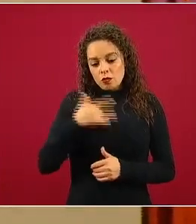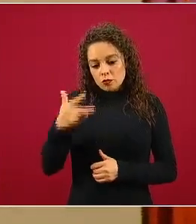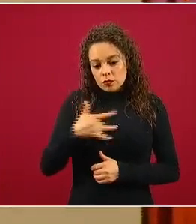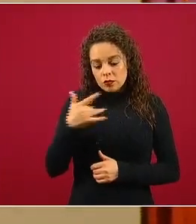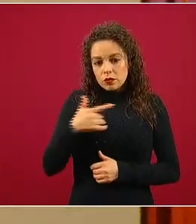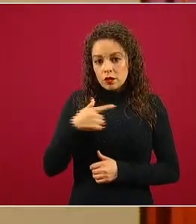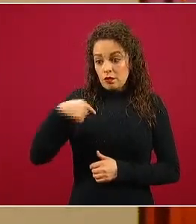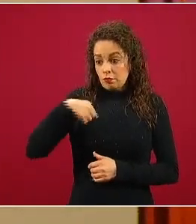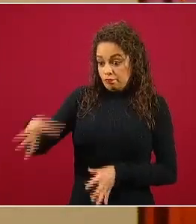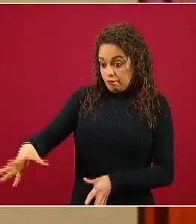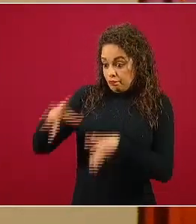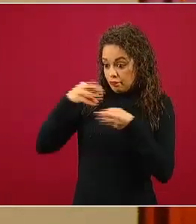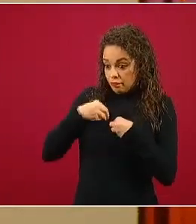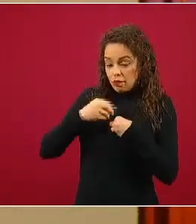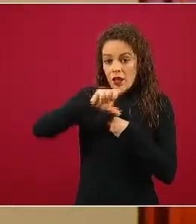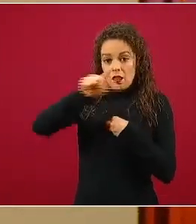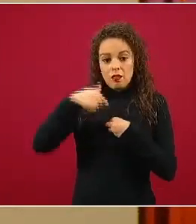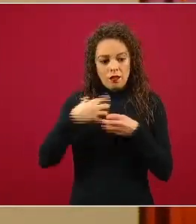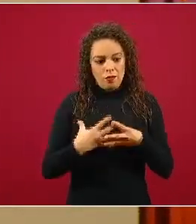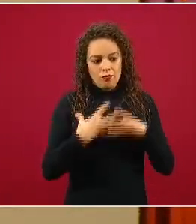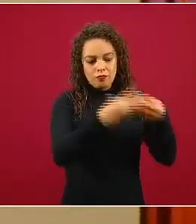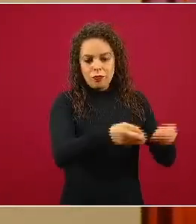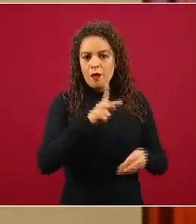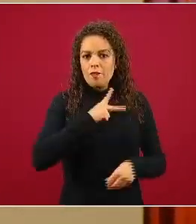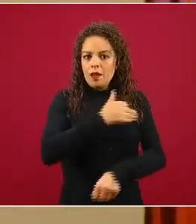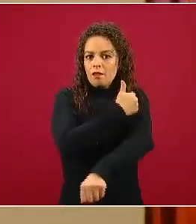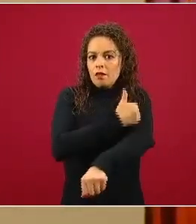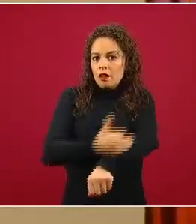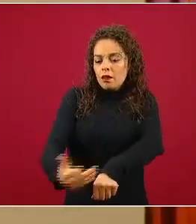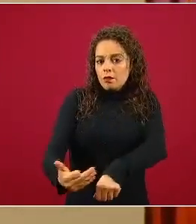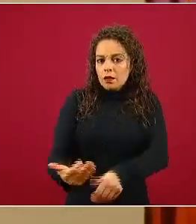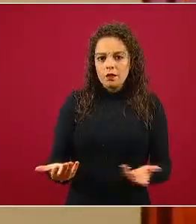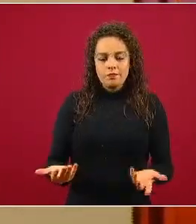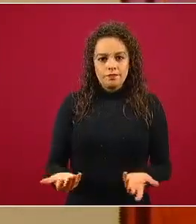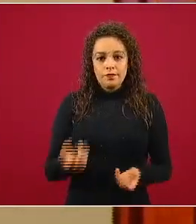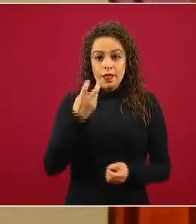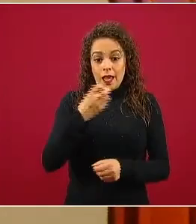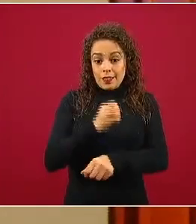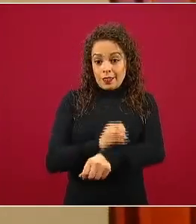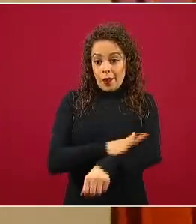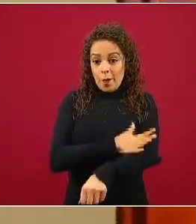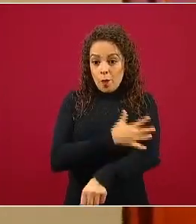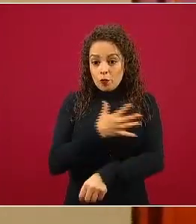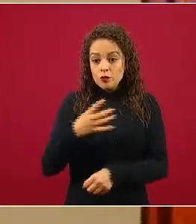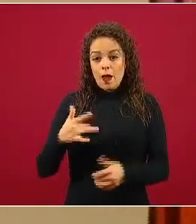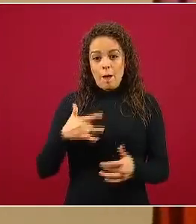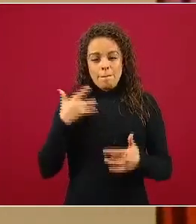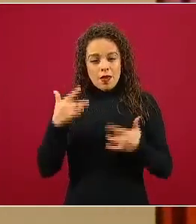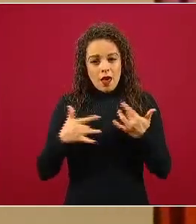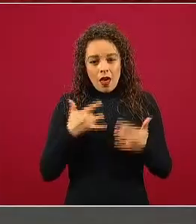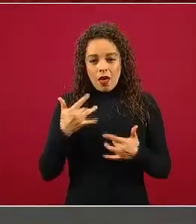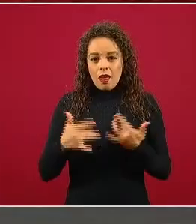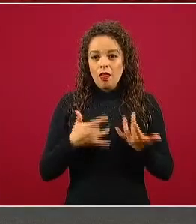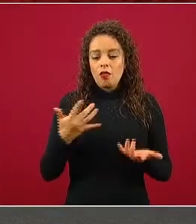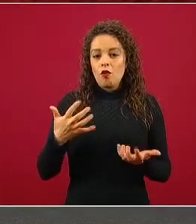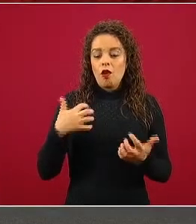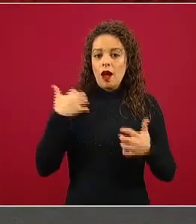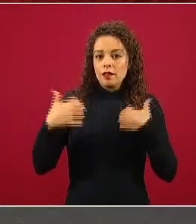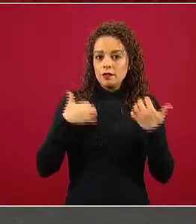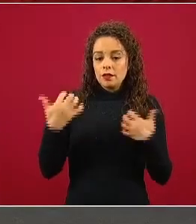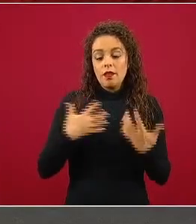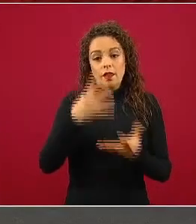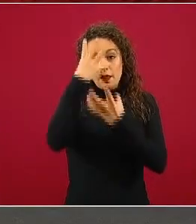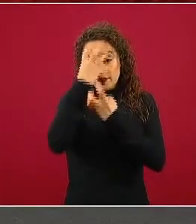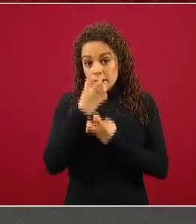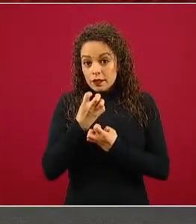a sus seres queridos. Eso hace que también experimenten estas emociones de las que nos hablaba el doctor: miedo, ansiedad y tristeza.